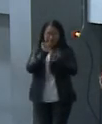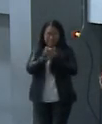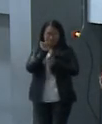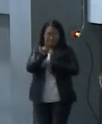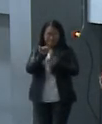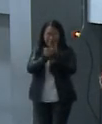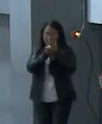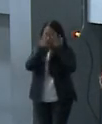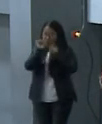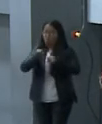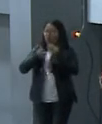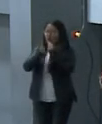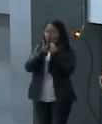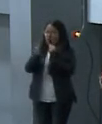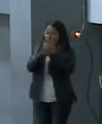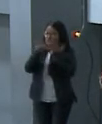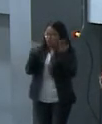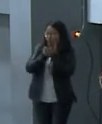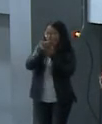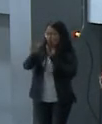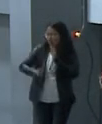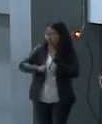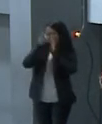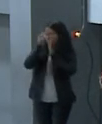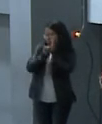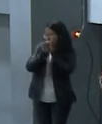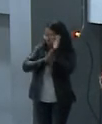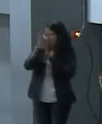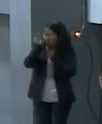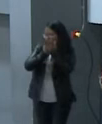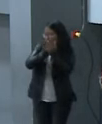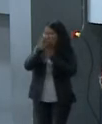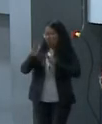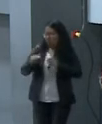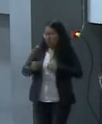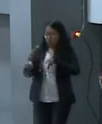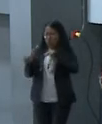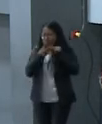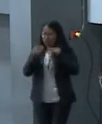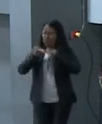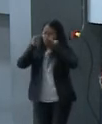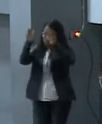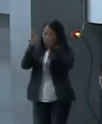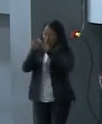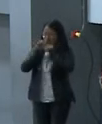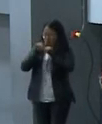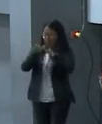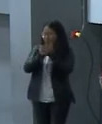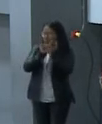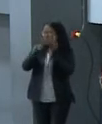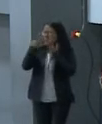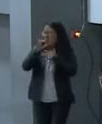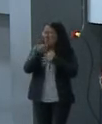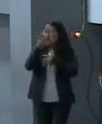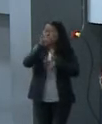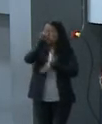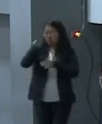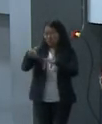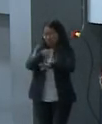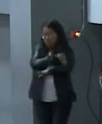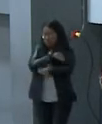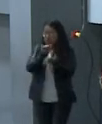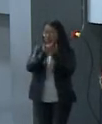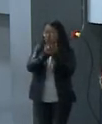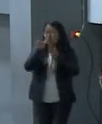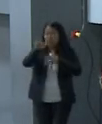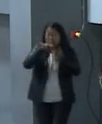para subsanar las condiciones que requiere funcionamiento de las instituciones de educación superior públicas. ¿Qué se logró? Alrededor de 6 billones. O sea que es obvio, para todos tiene